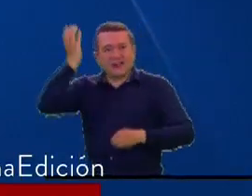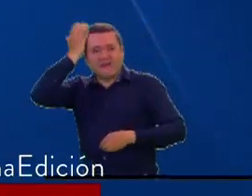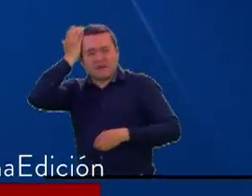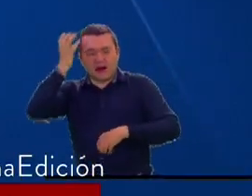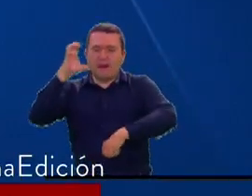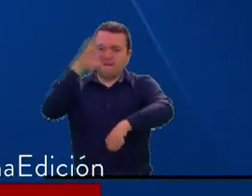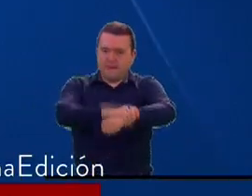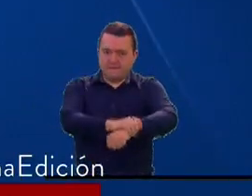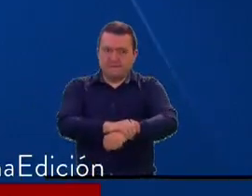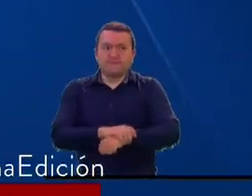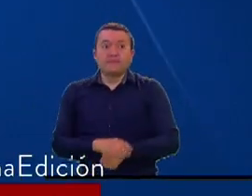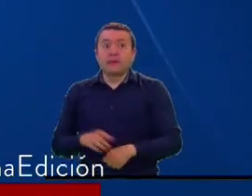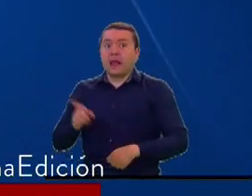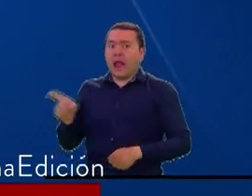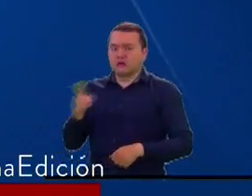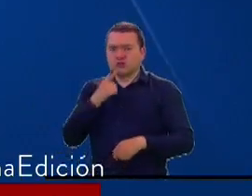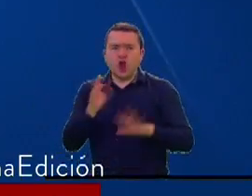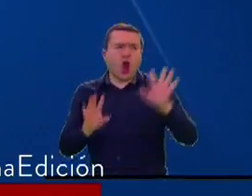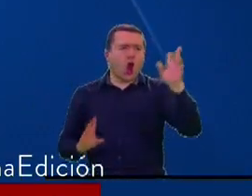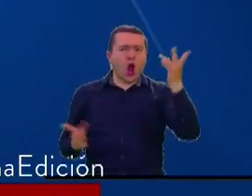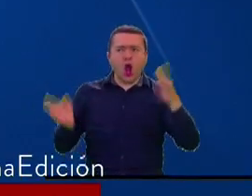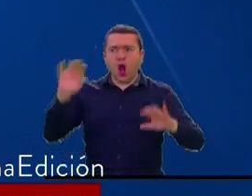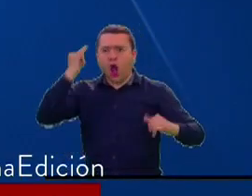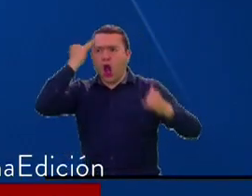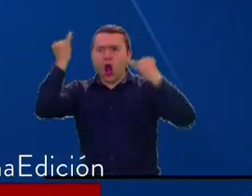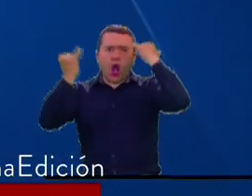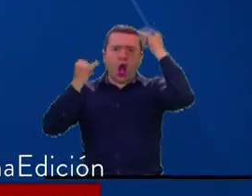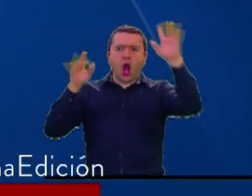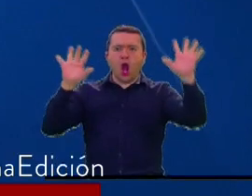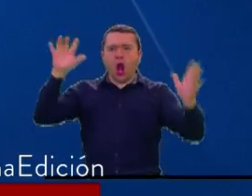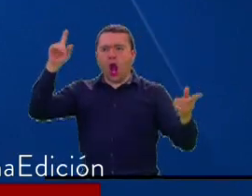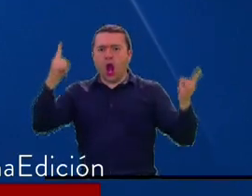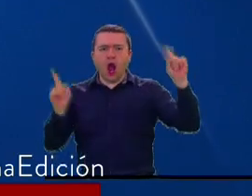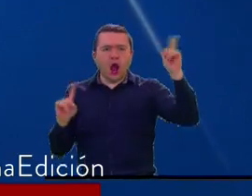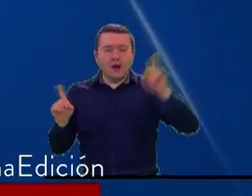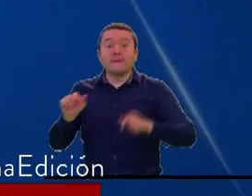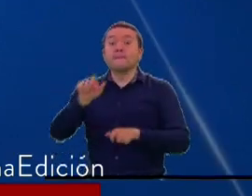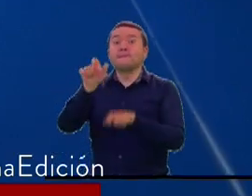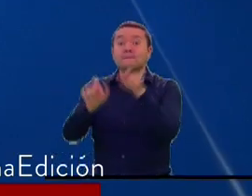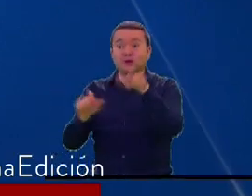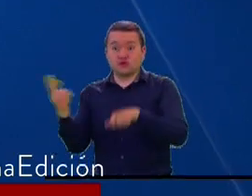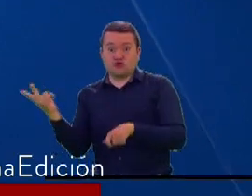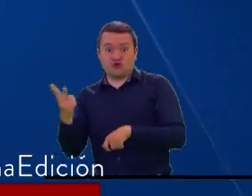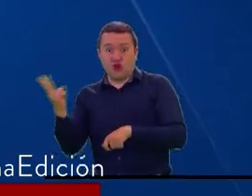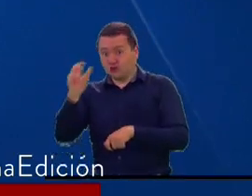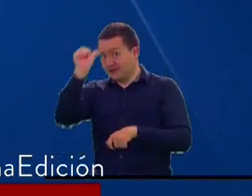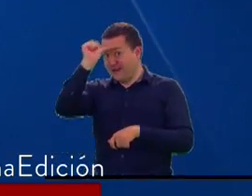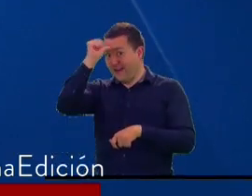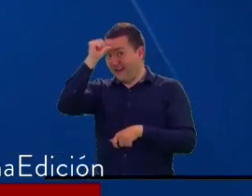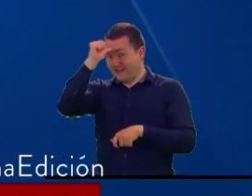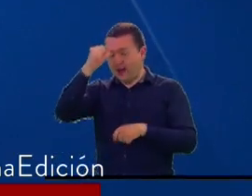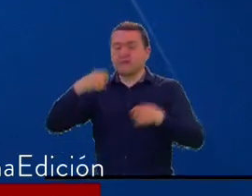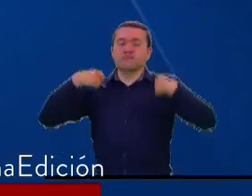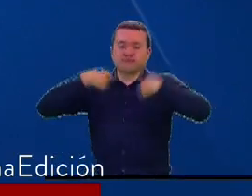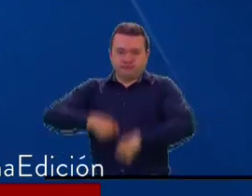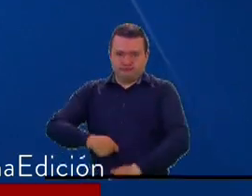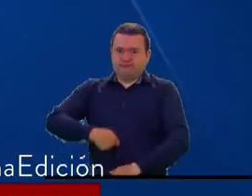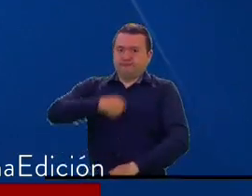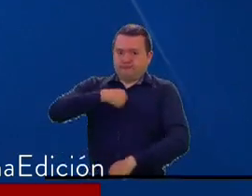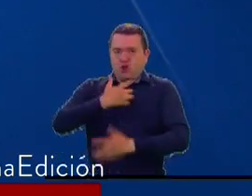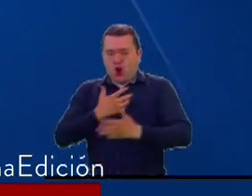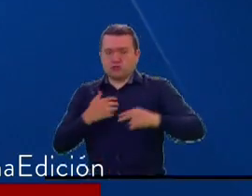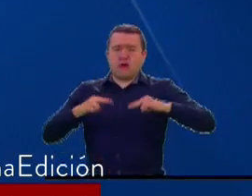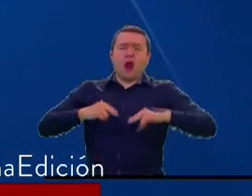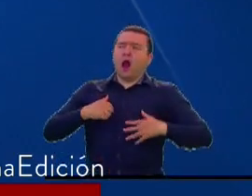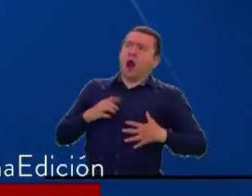Montaron toda una película. Dos migrantes, ciudadanos de la India, se pusieron traje de bioseguridad. Se hicieron pasar por pacientes